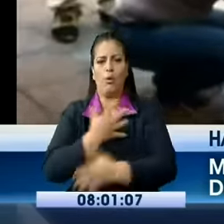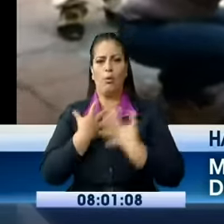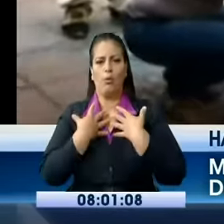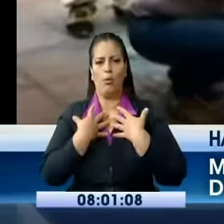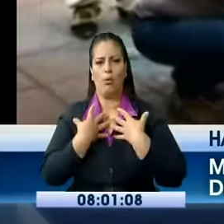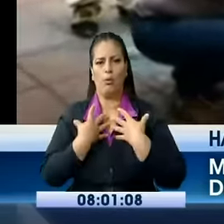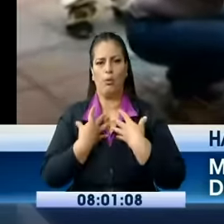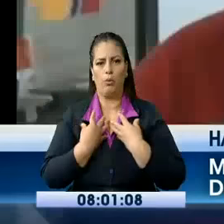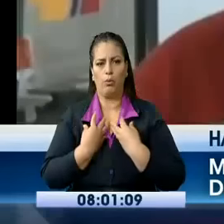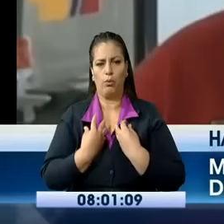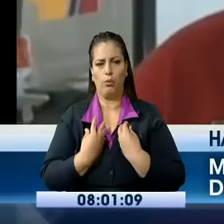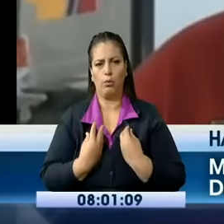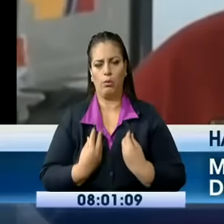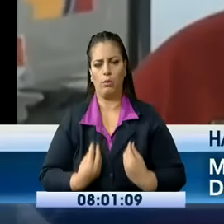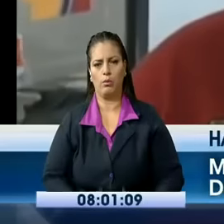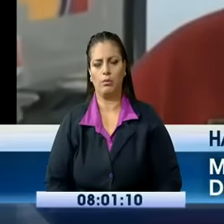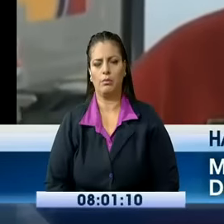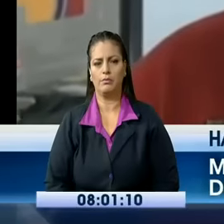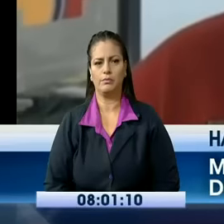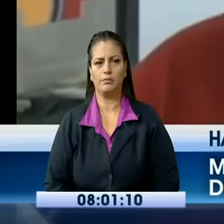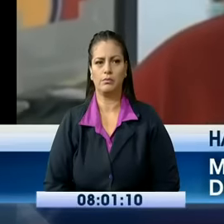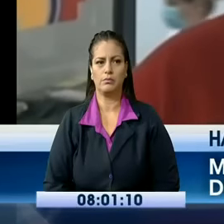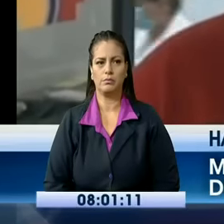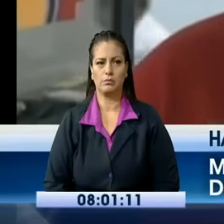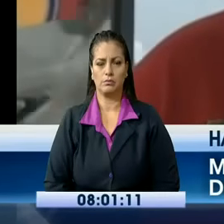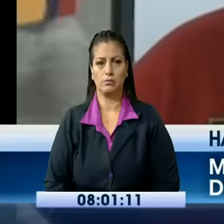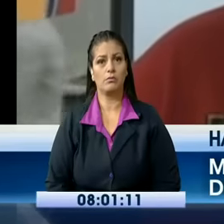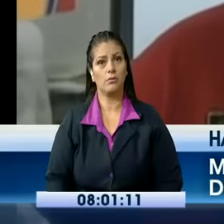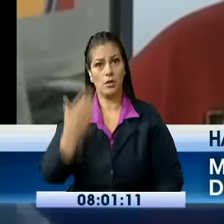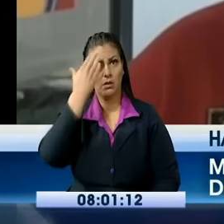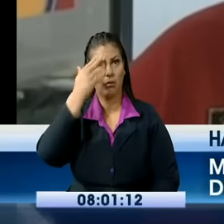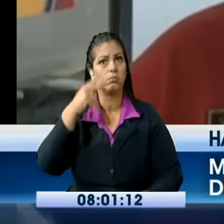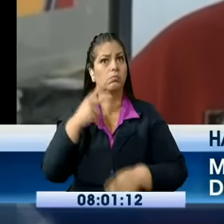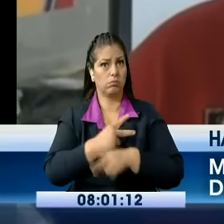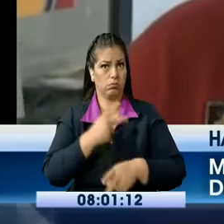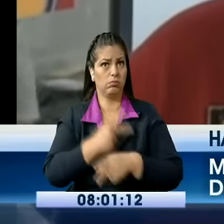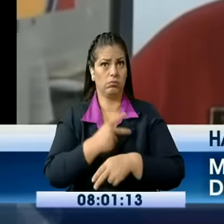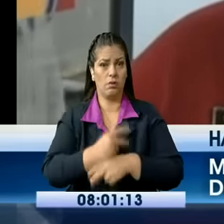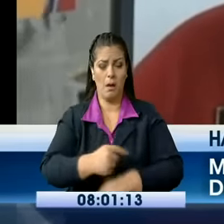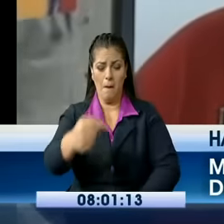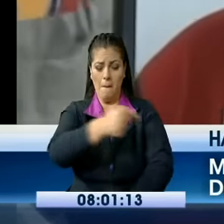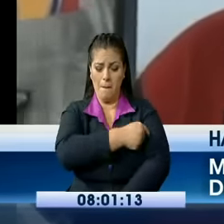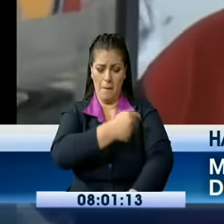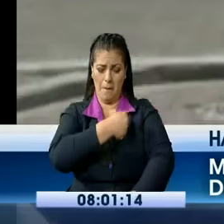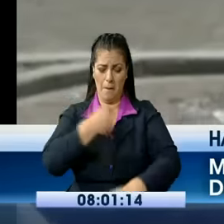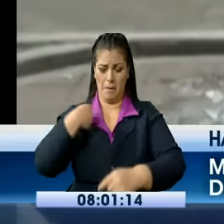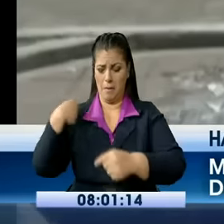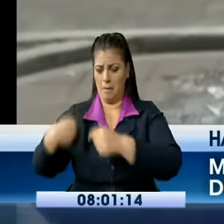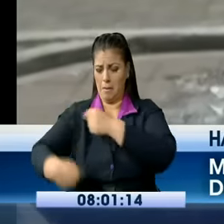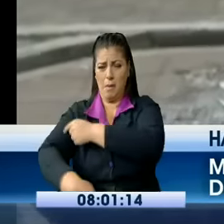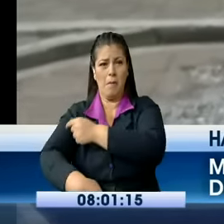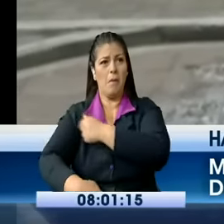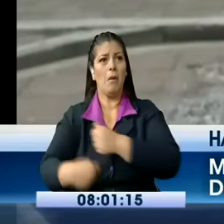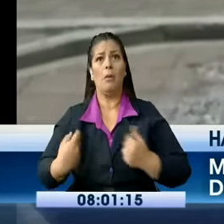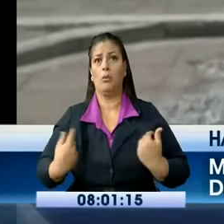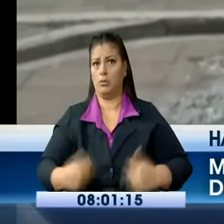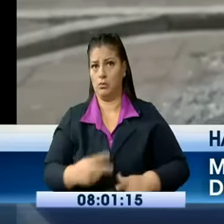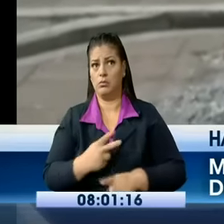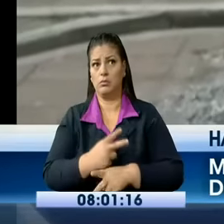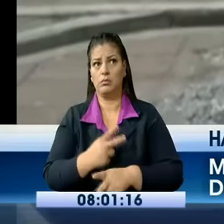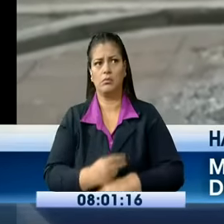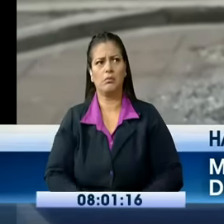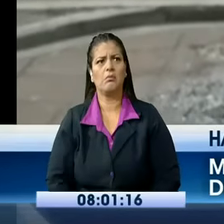problema, como es principalmente la edema de glotis que puede producir. Si no podemos respirar, la muerte. Nadie sabe con certeza de dónde